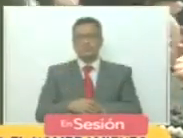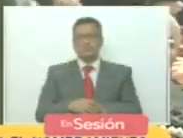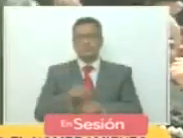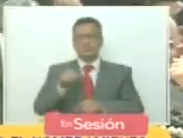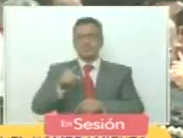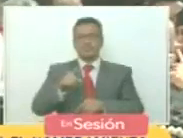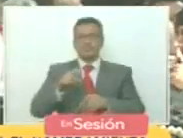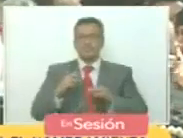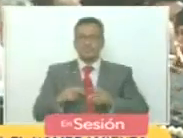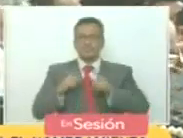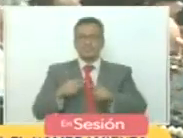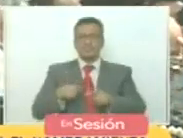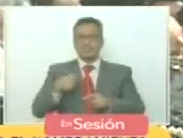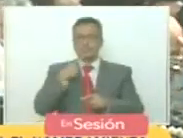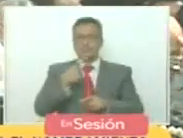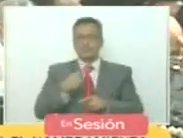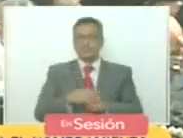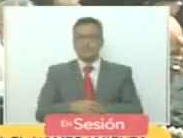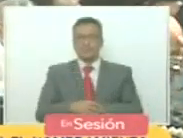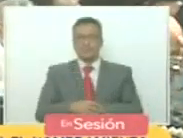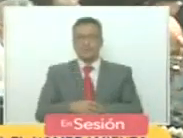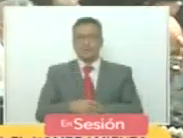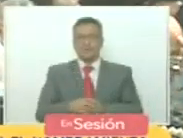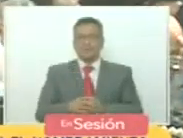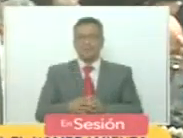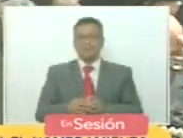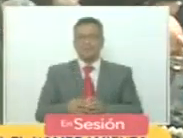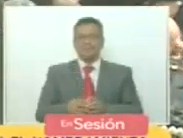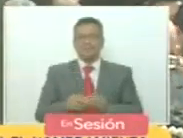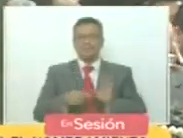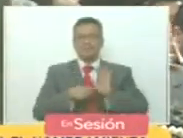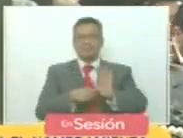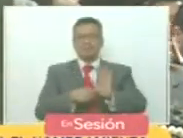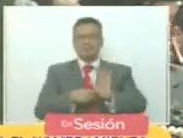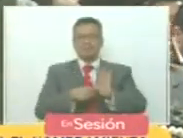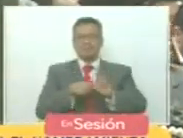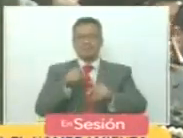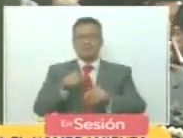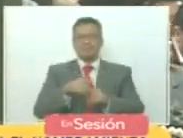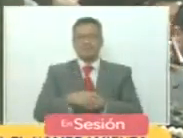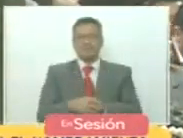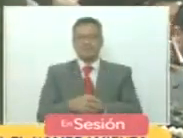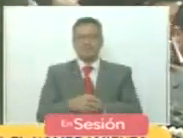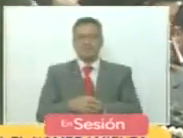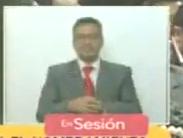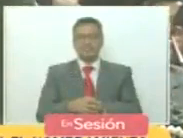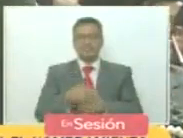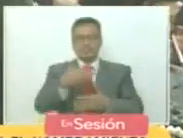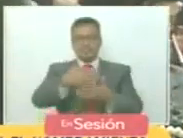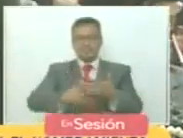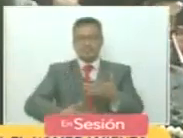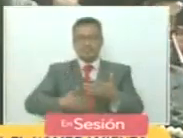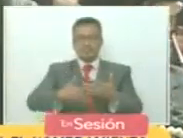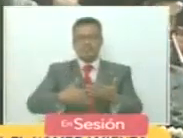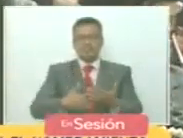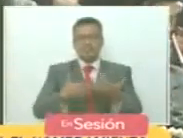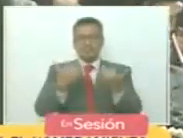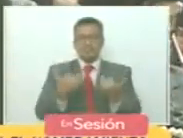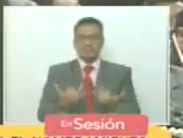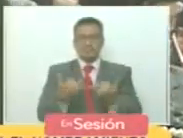sentido, me corresponde hoy presentar a esta plenaria la proposición que ya